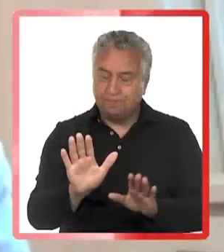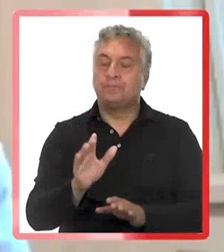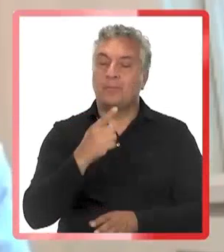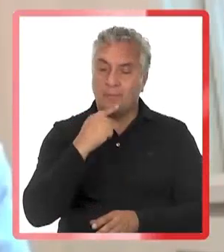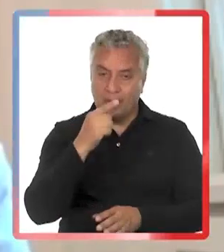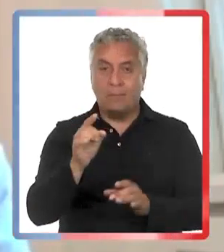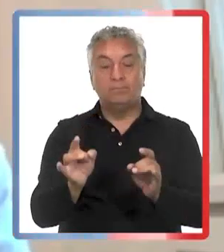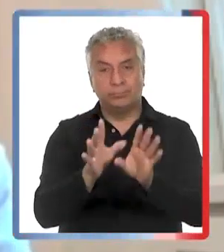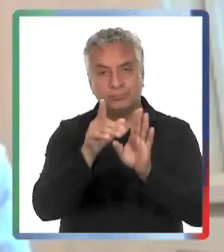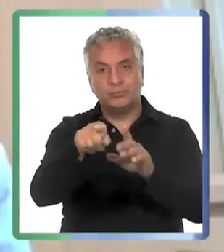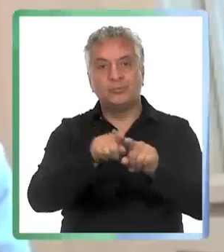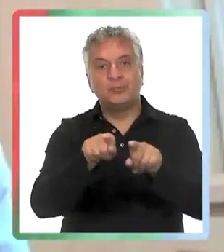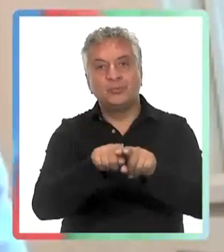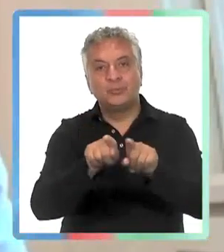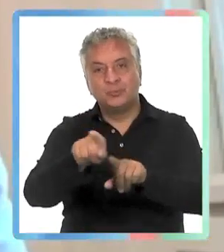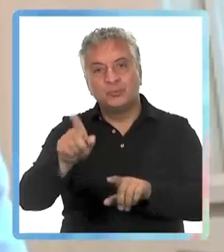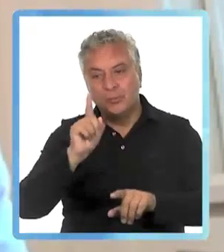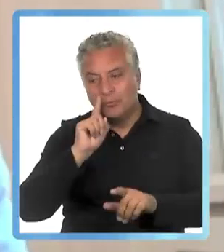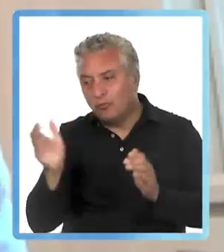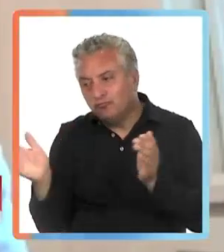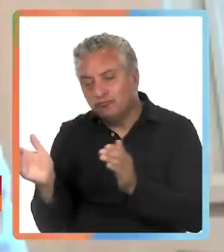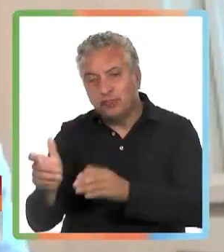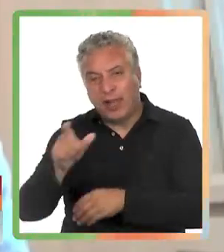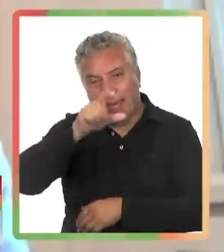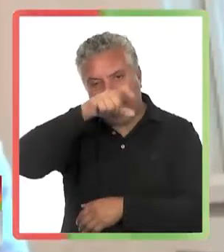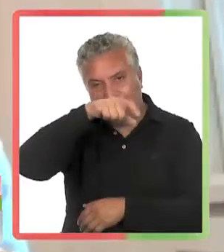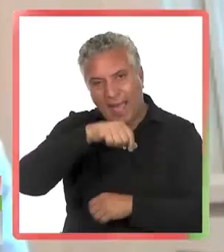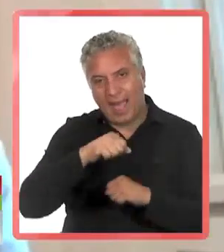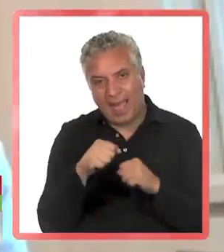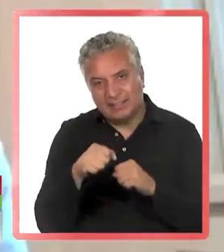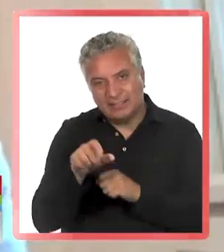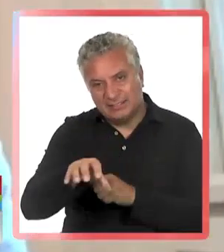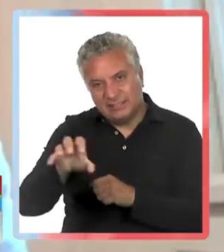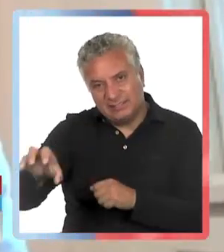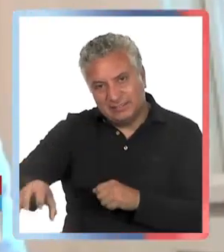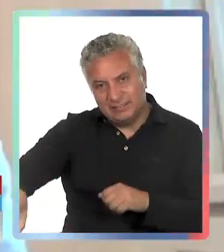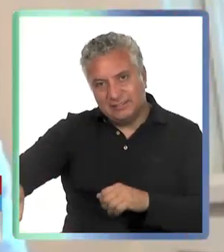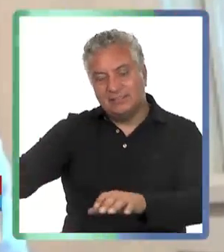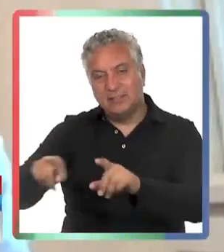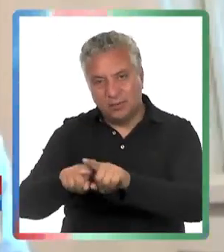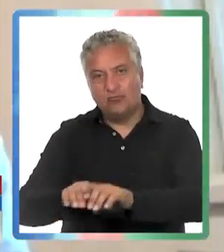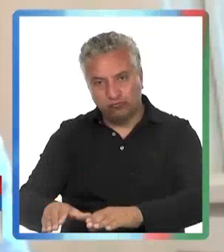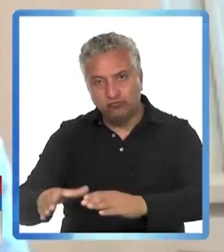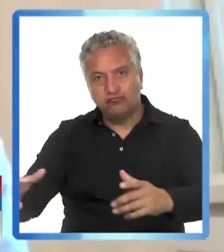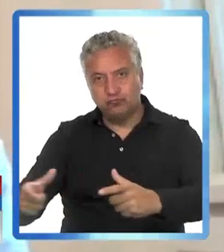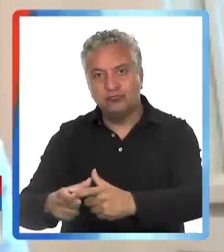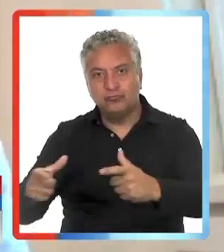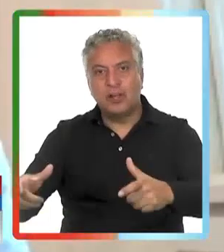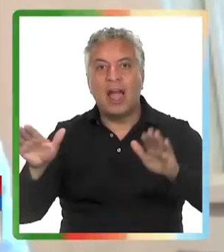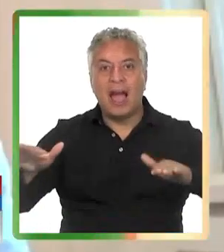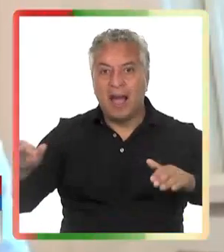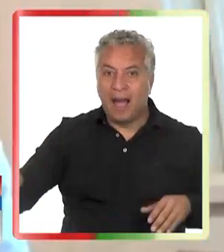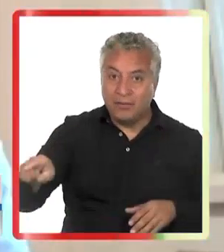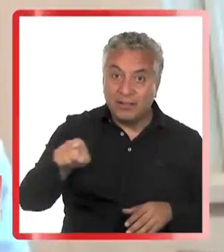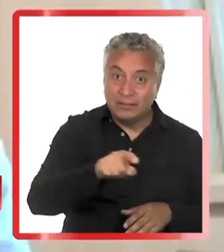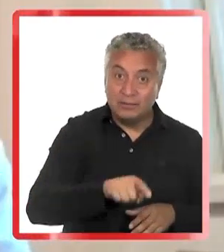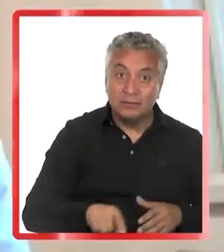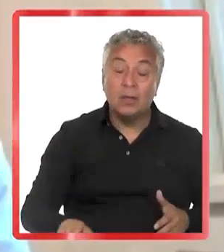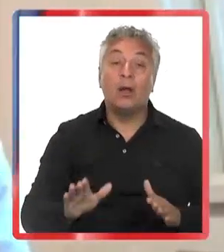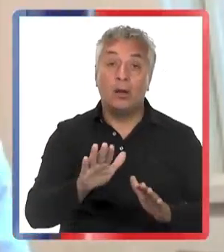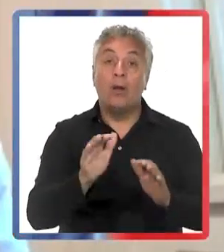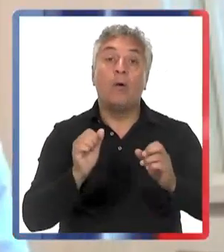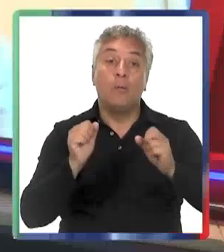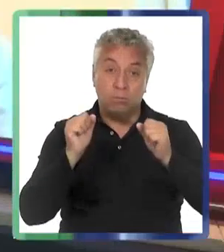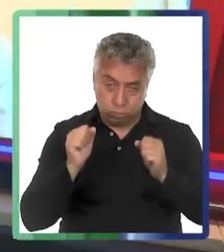tiene un criadero, si usted quiere, pequeño, ¿no es cierto?, artesanal, pero un criadero finalmente de aves,